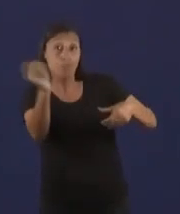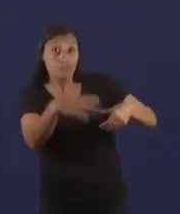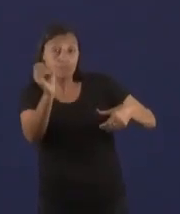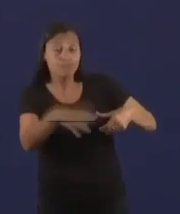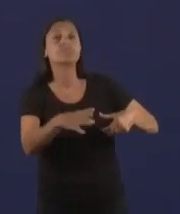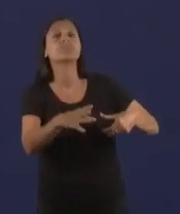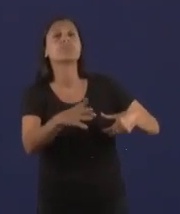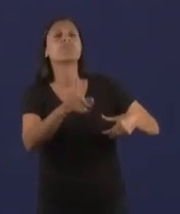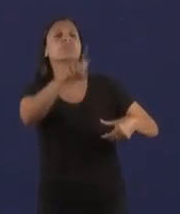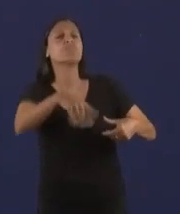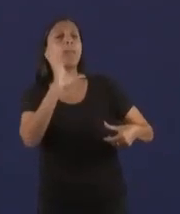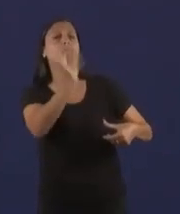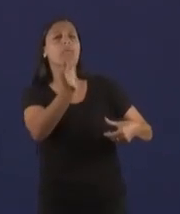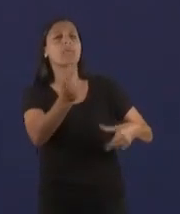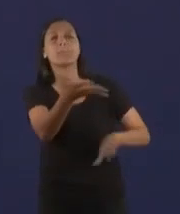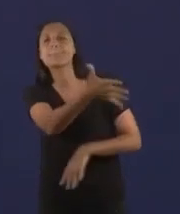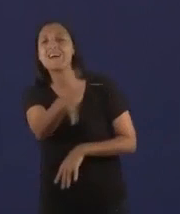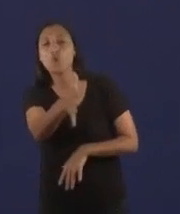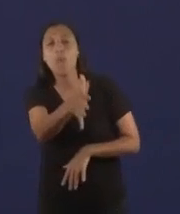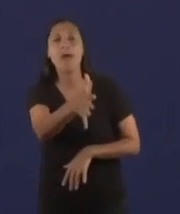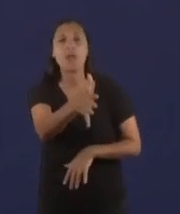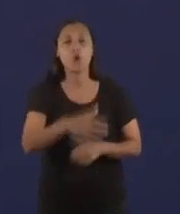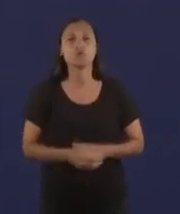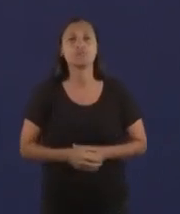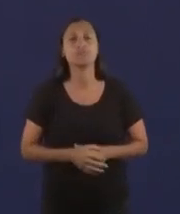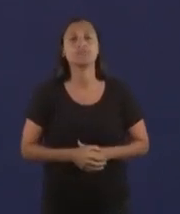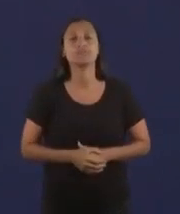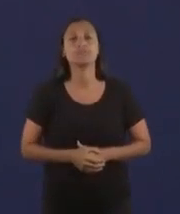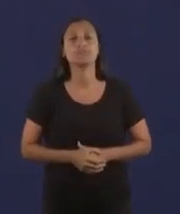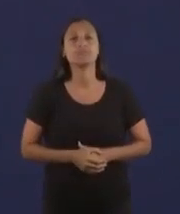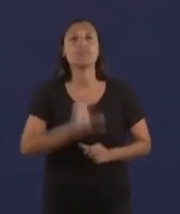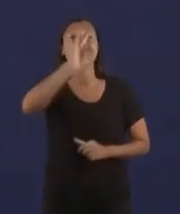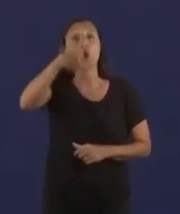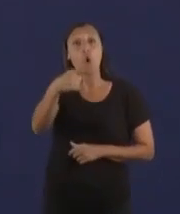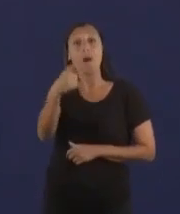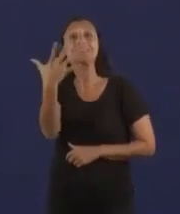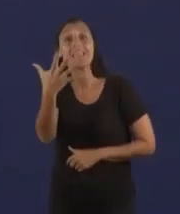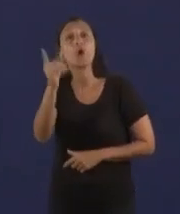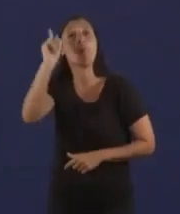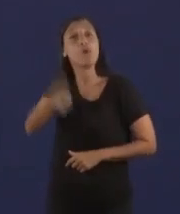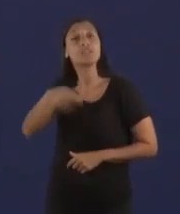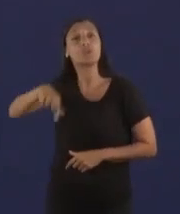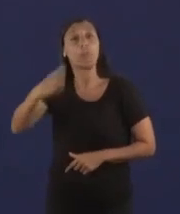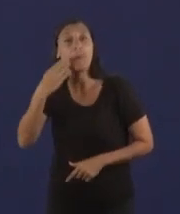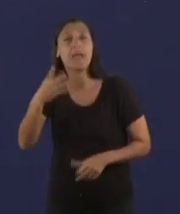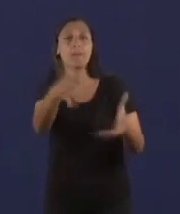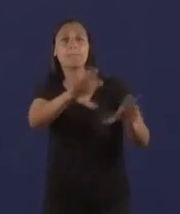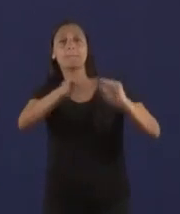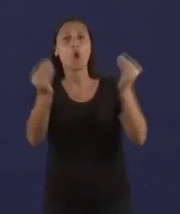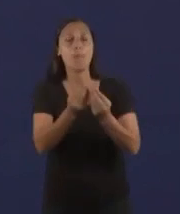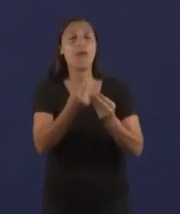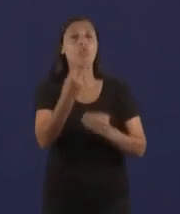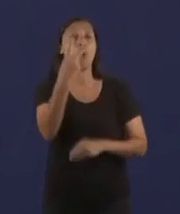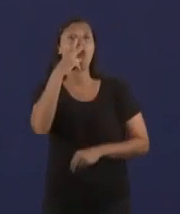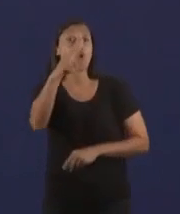perdón, representan cerca de medio punto del producto, en torno a los 2.000 millones